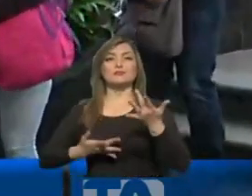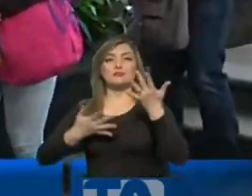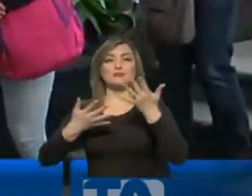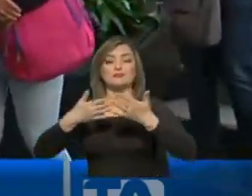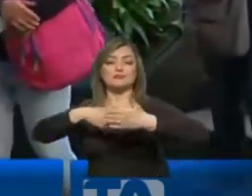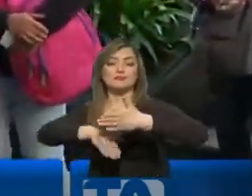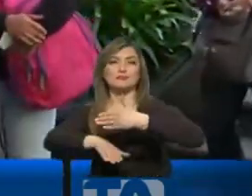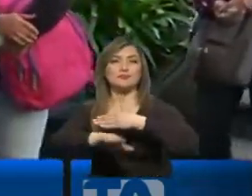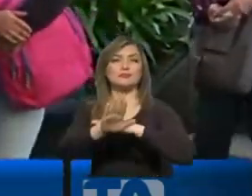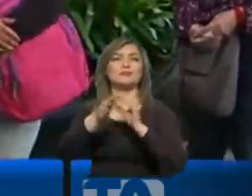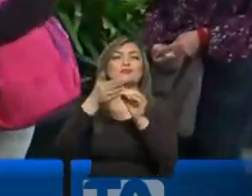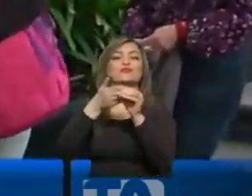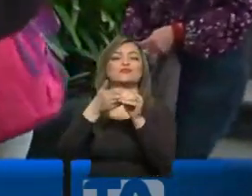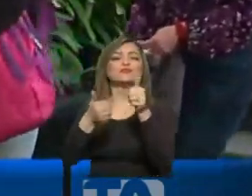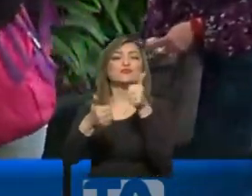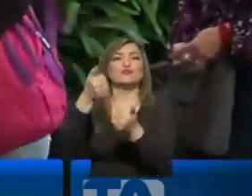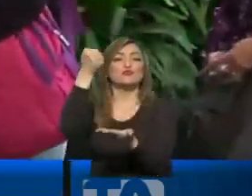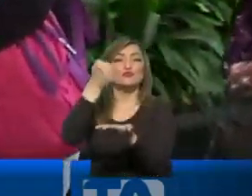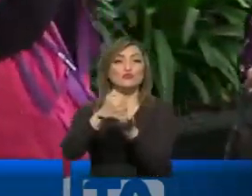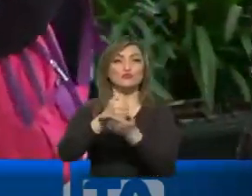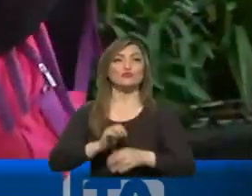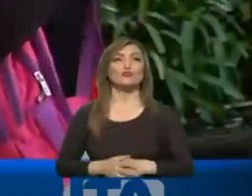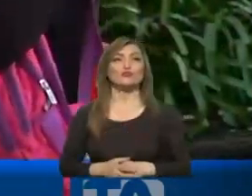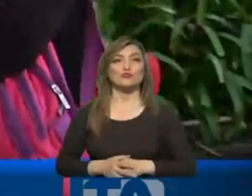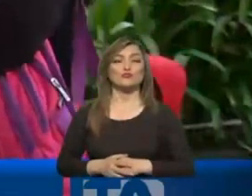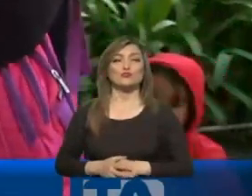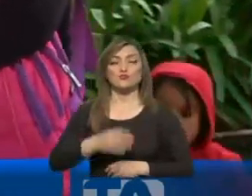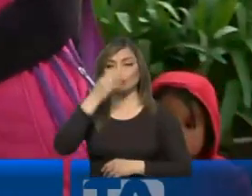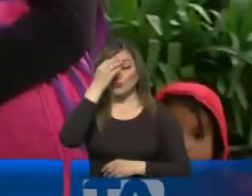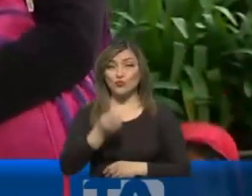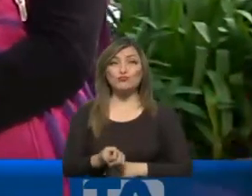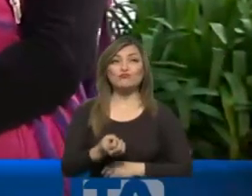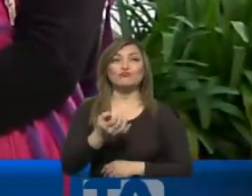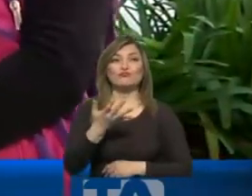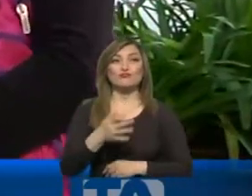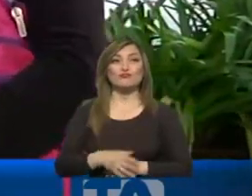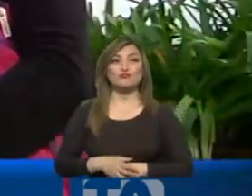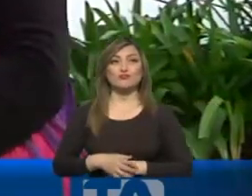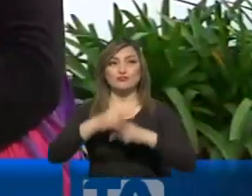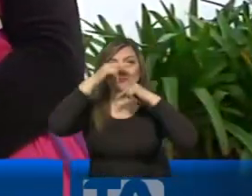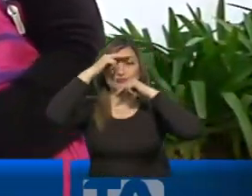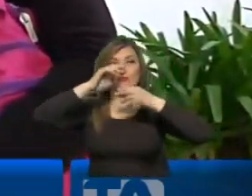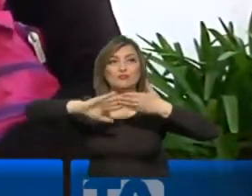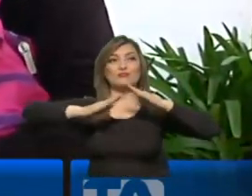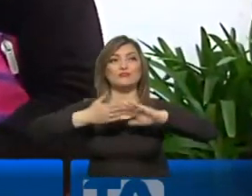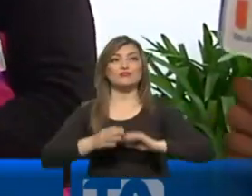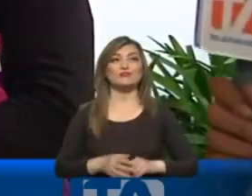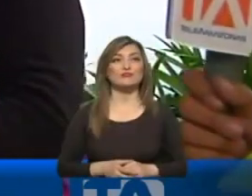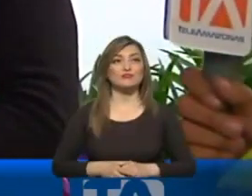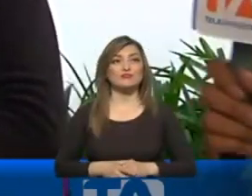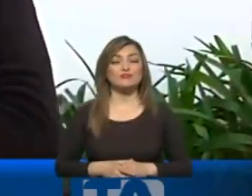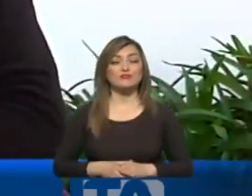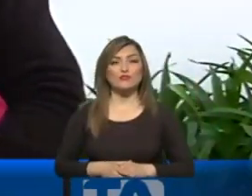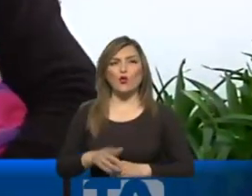poder sacar los pasaportes. Vamos a acercarnos a donde una de las usuarias. Muy buenos días, estamos en vivo para el noticiero de la comunidad. Coméntenos